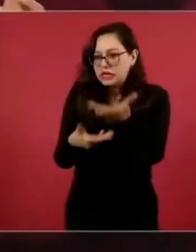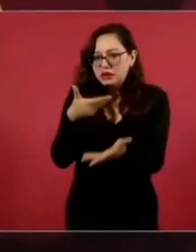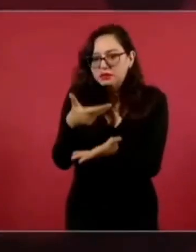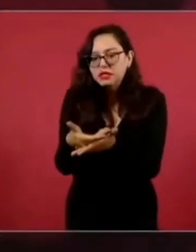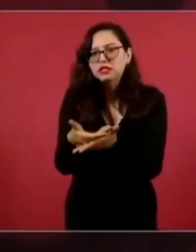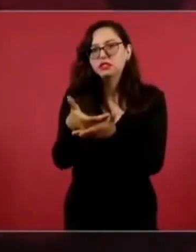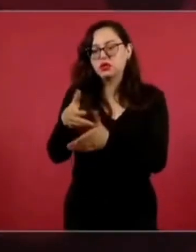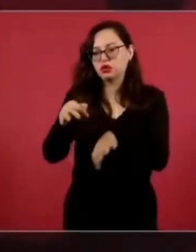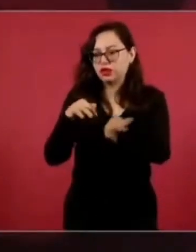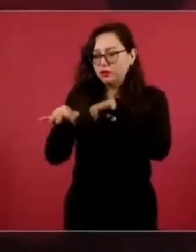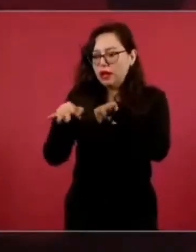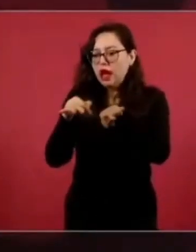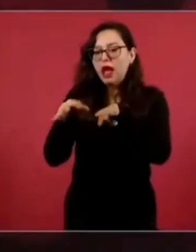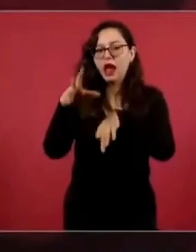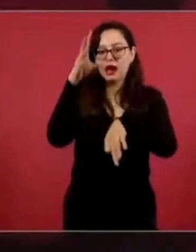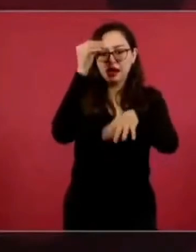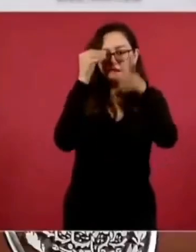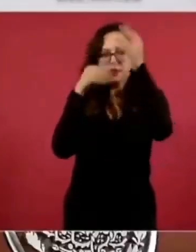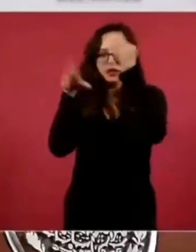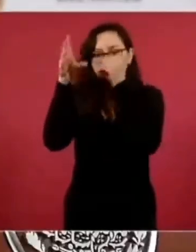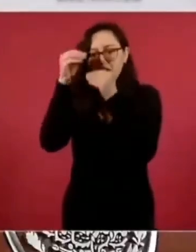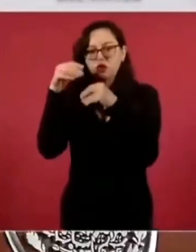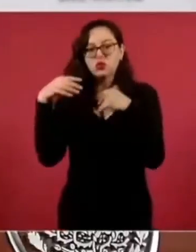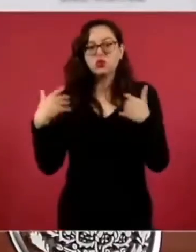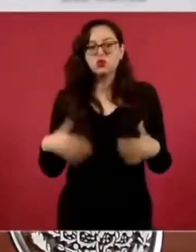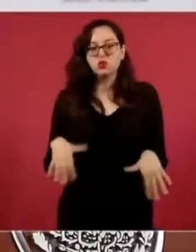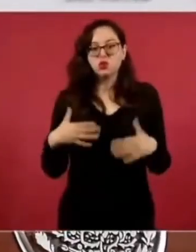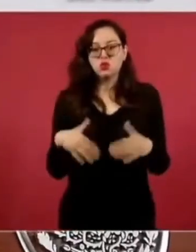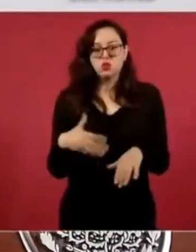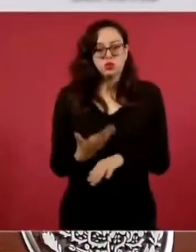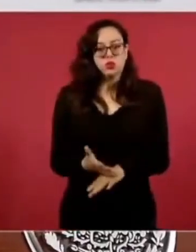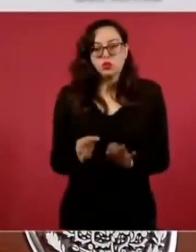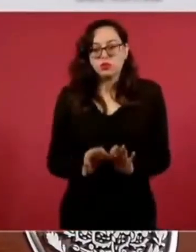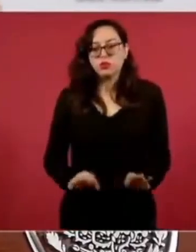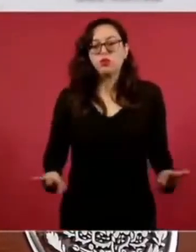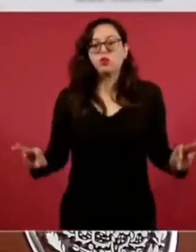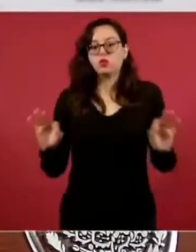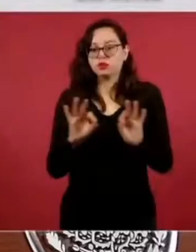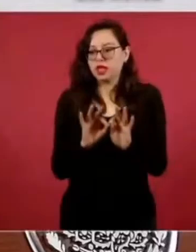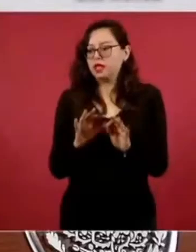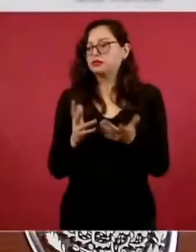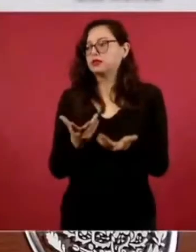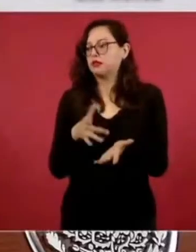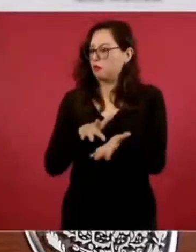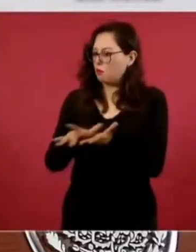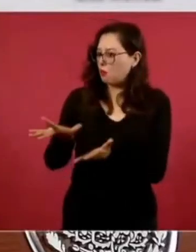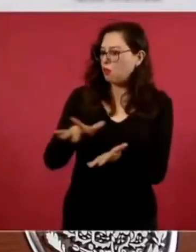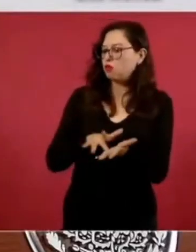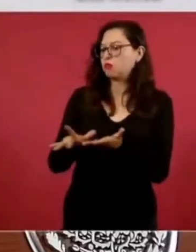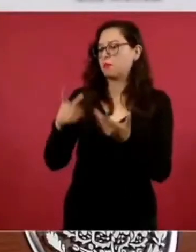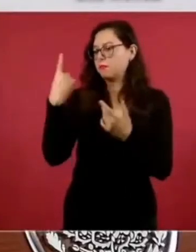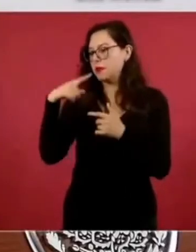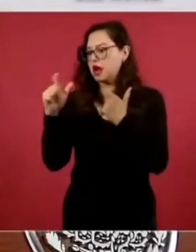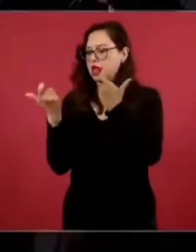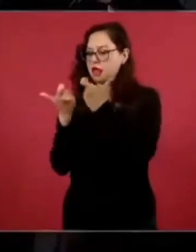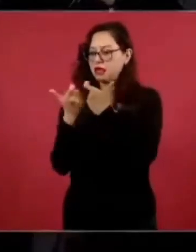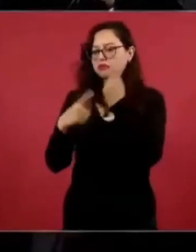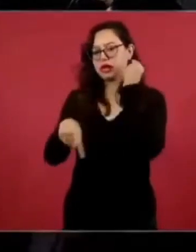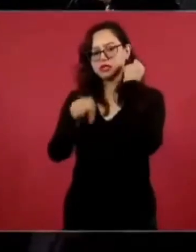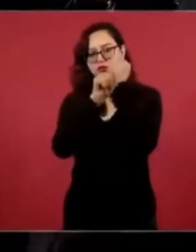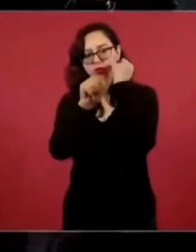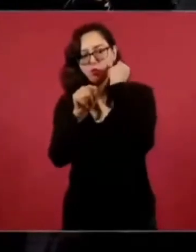Hicimos cosas importantísimas, un programa integral, cooperativas de